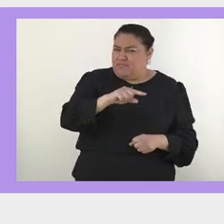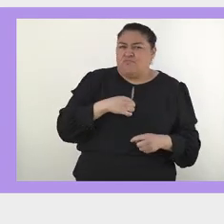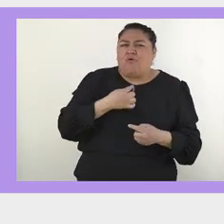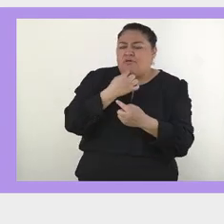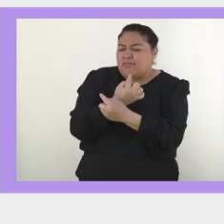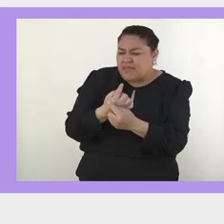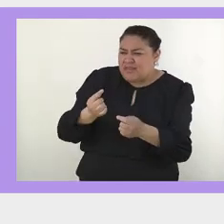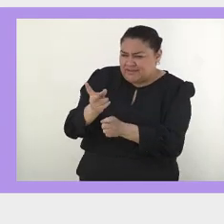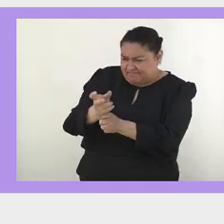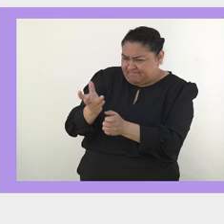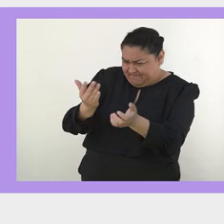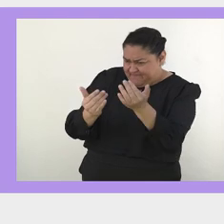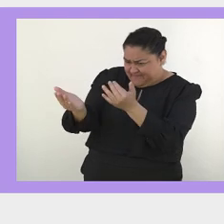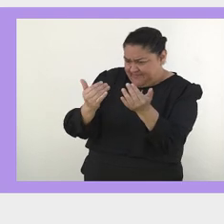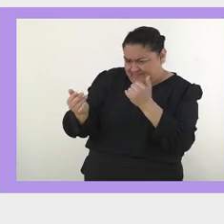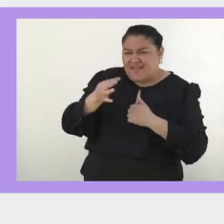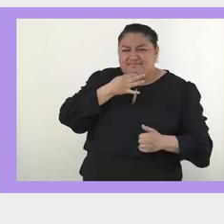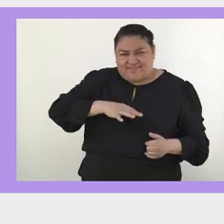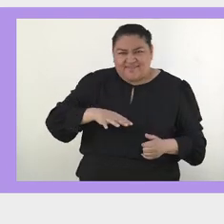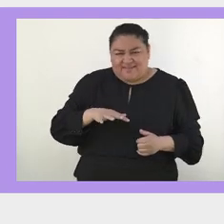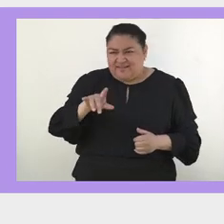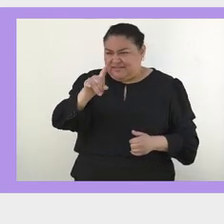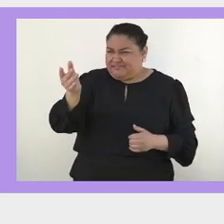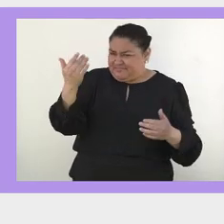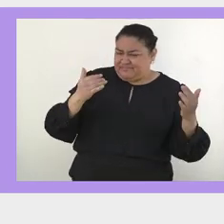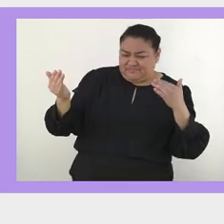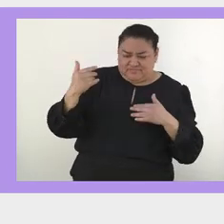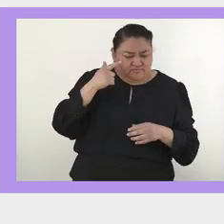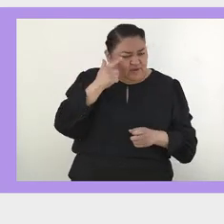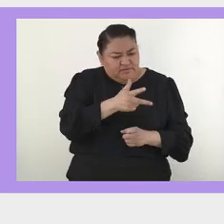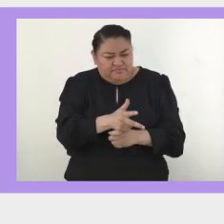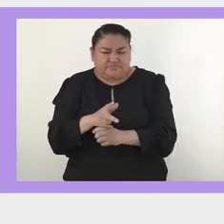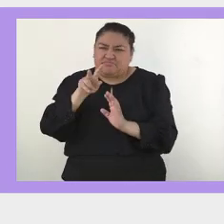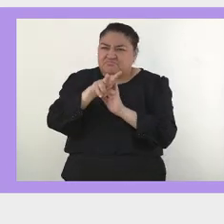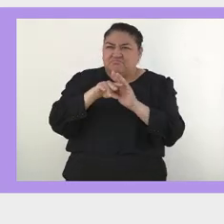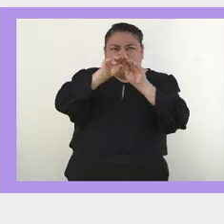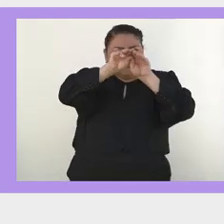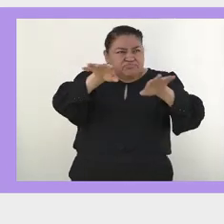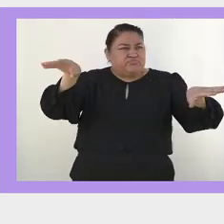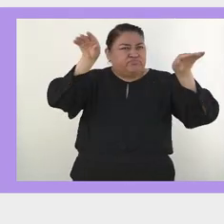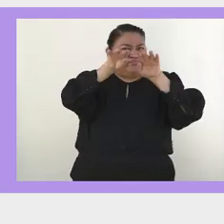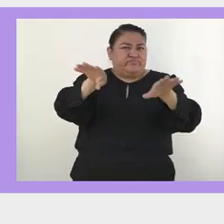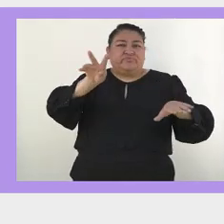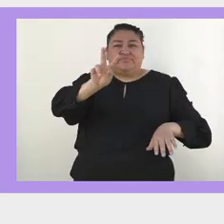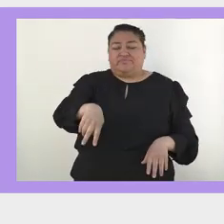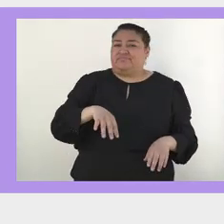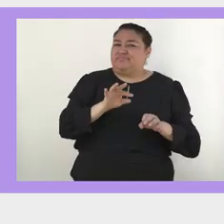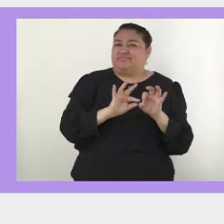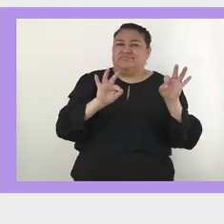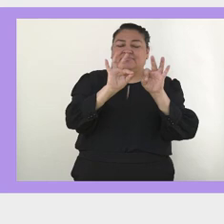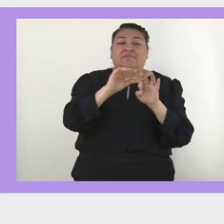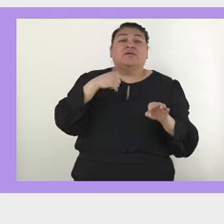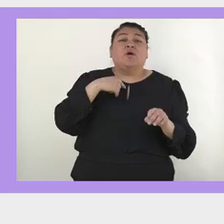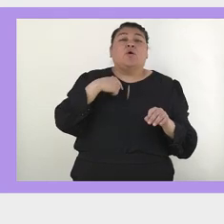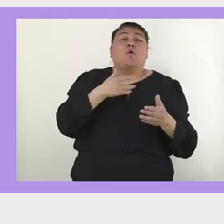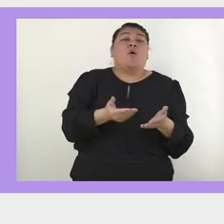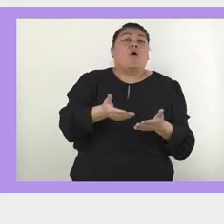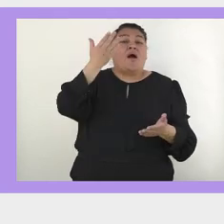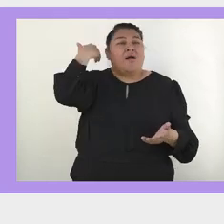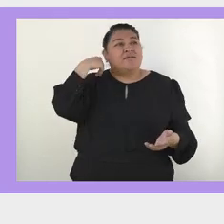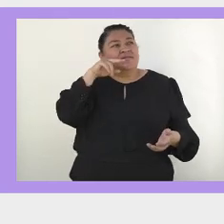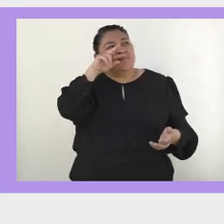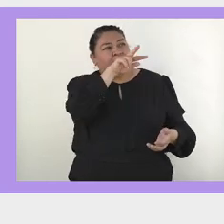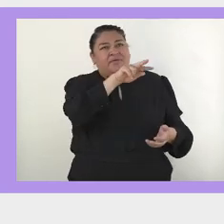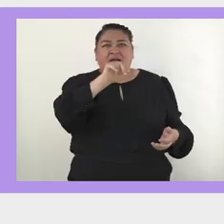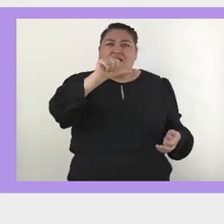y la verdad es que para nosotros eso fue muy importante porque Yo hace años veía a Alex Morgan en